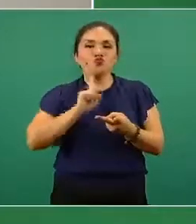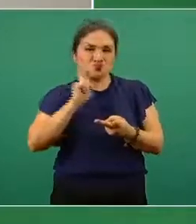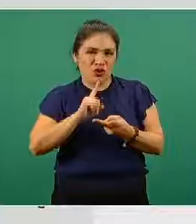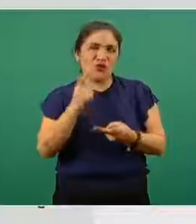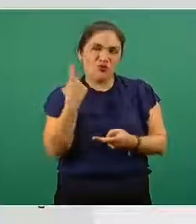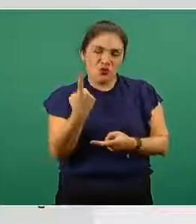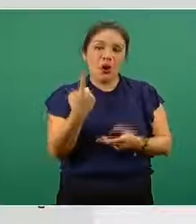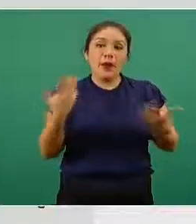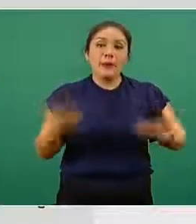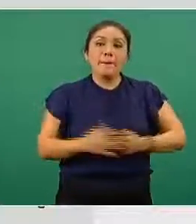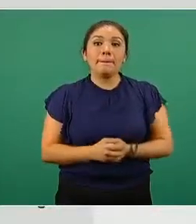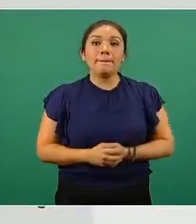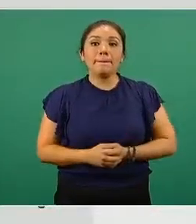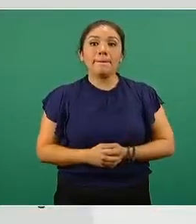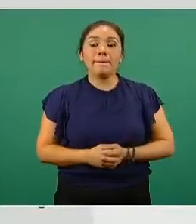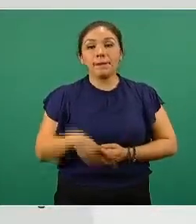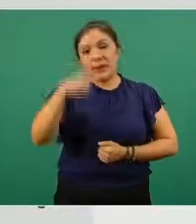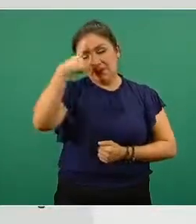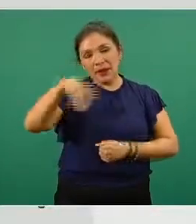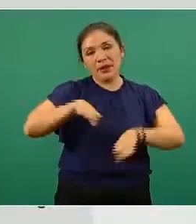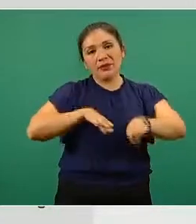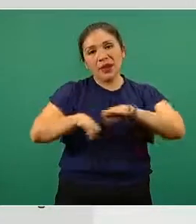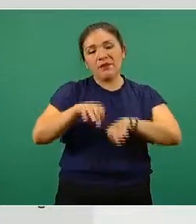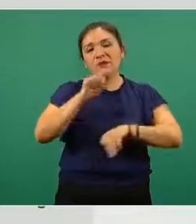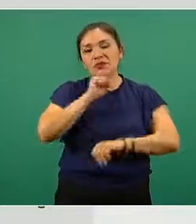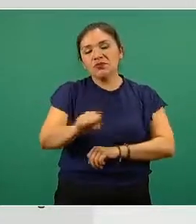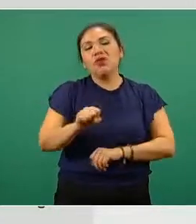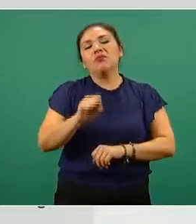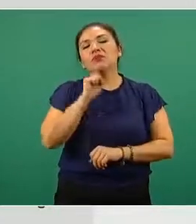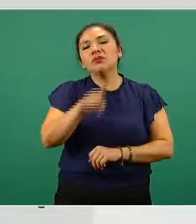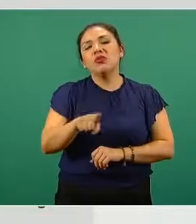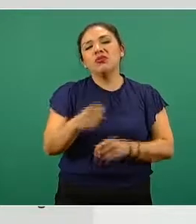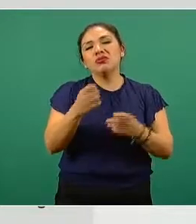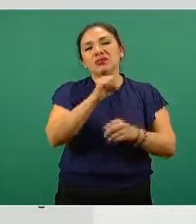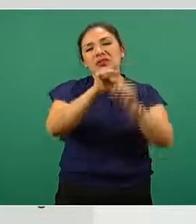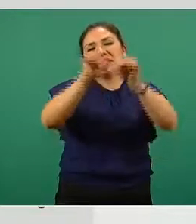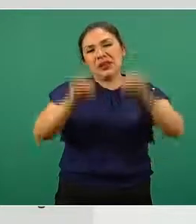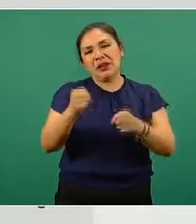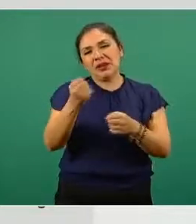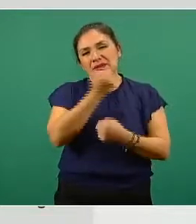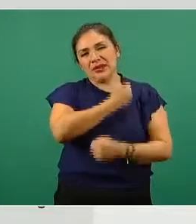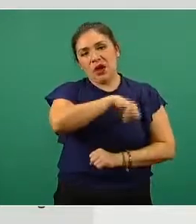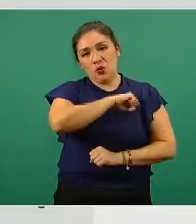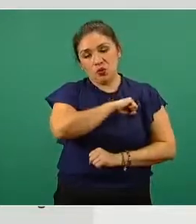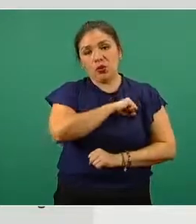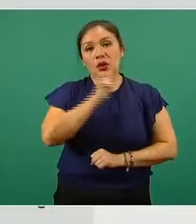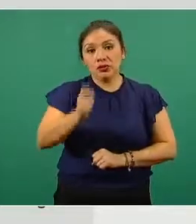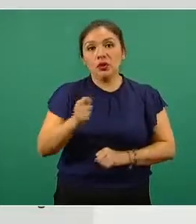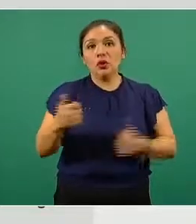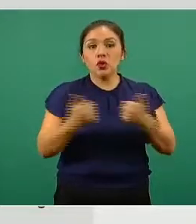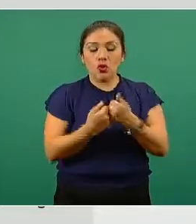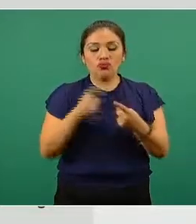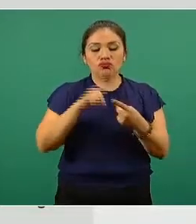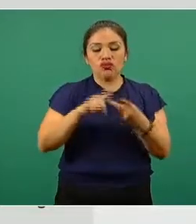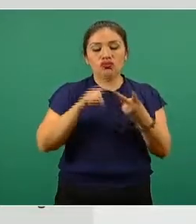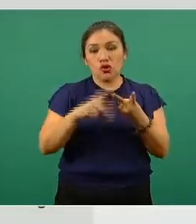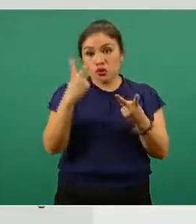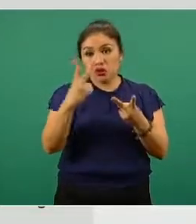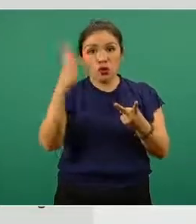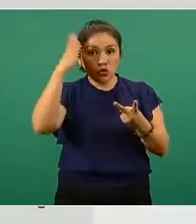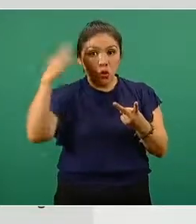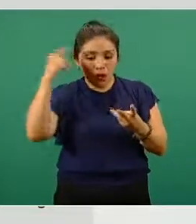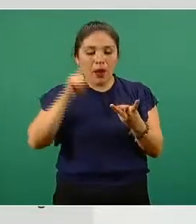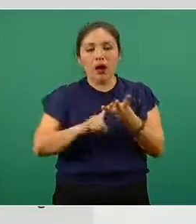compañera del Sistema Nacional de Salud, dos de Colima, uno de Chiapas.